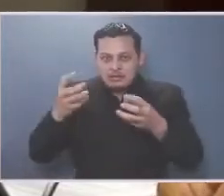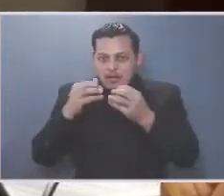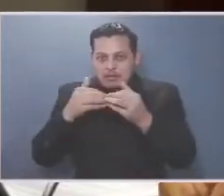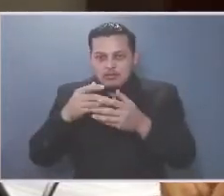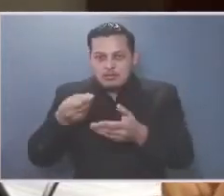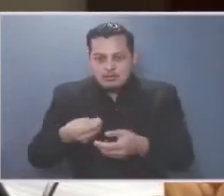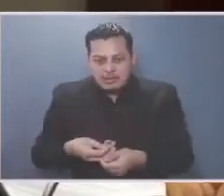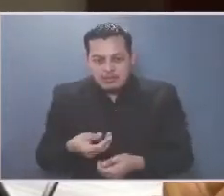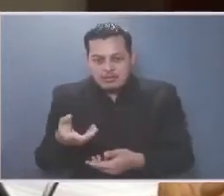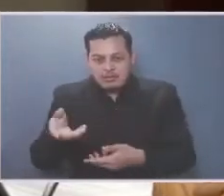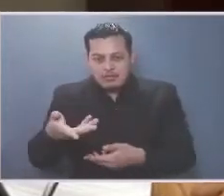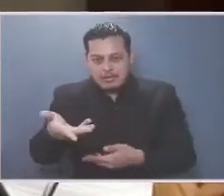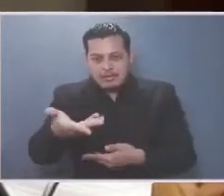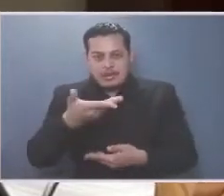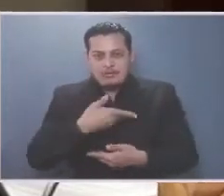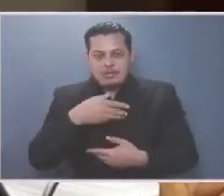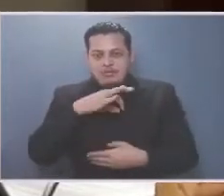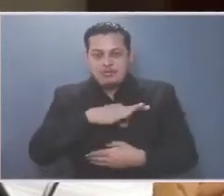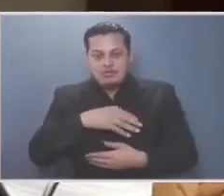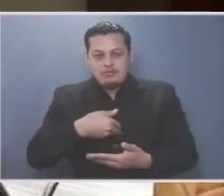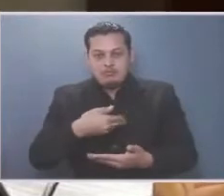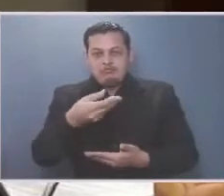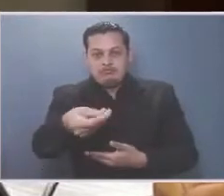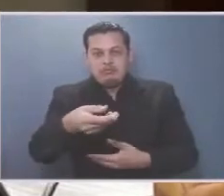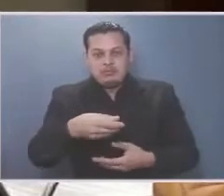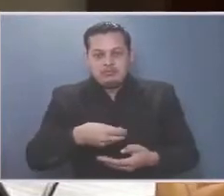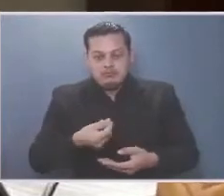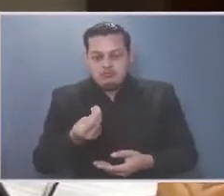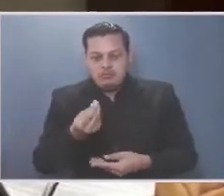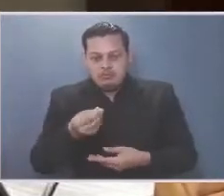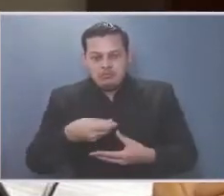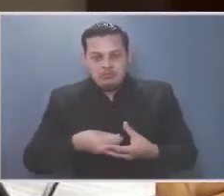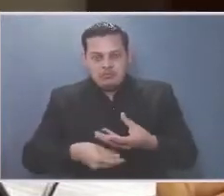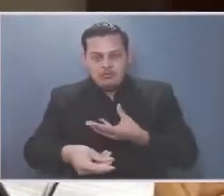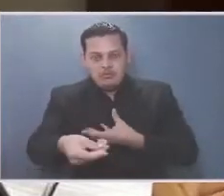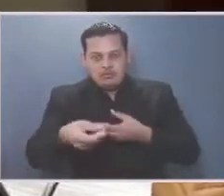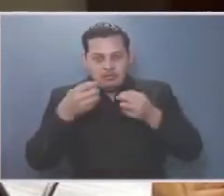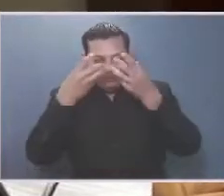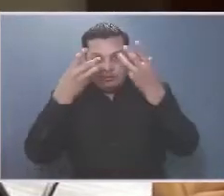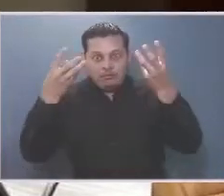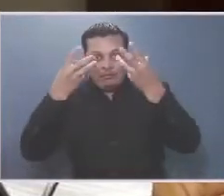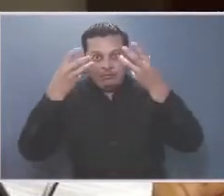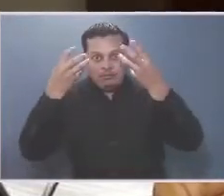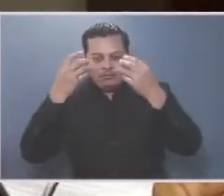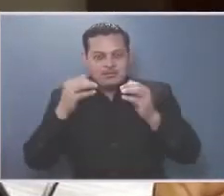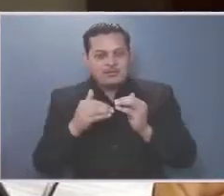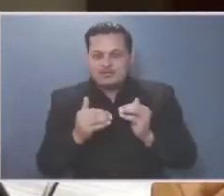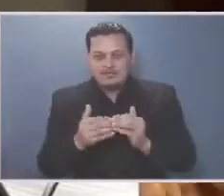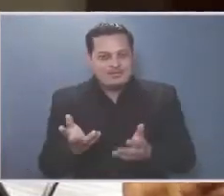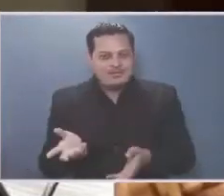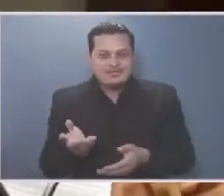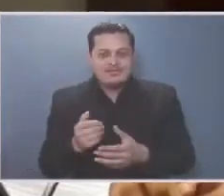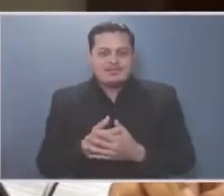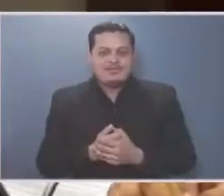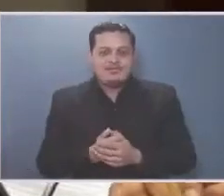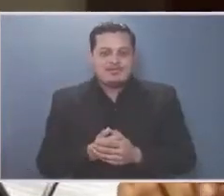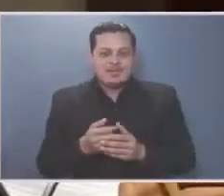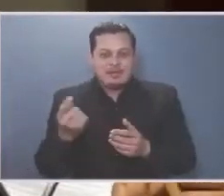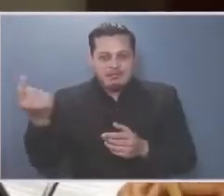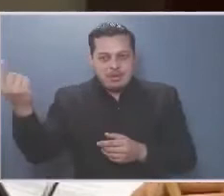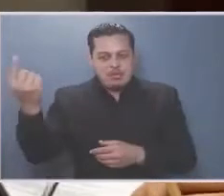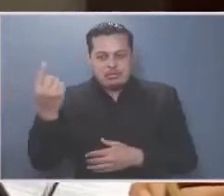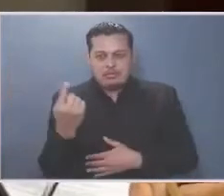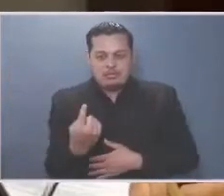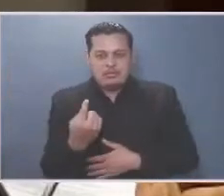también estos diputados de vender decretos y leyes venían por